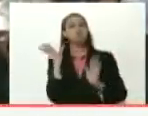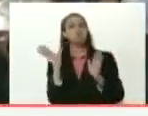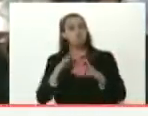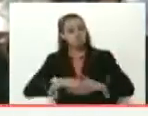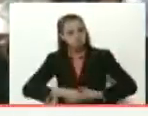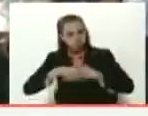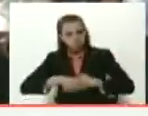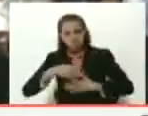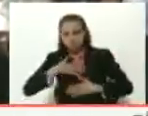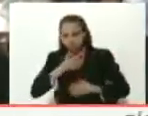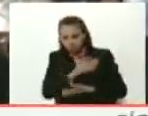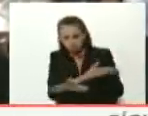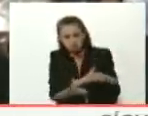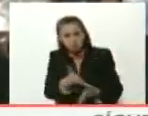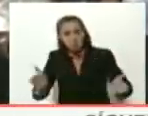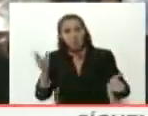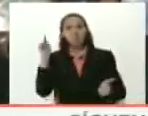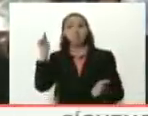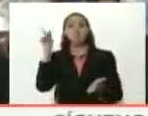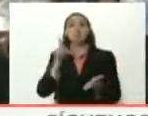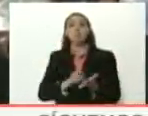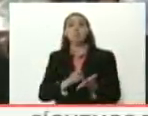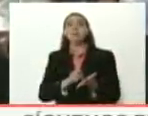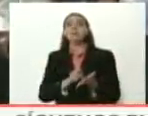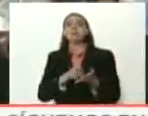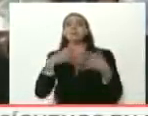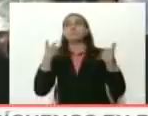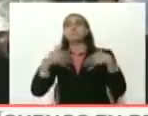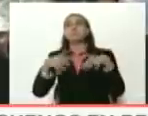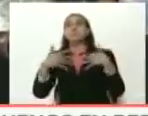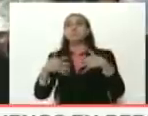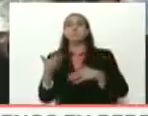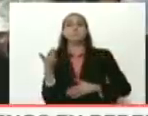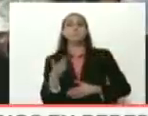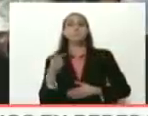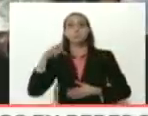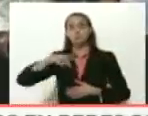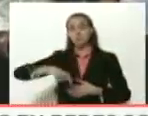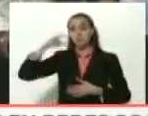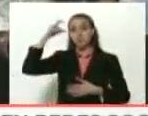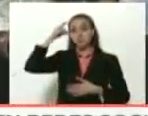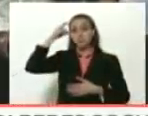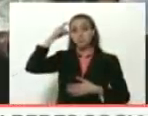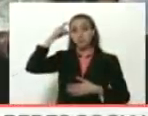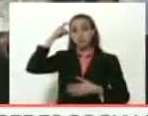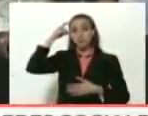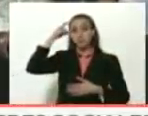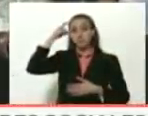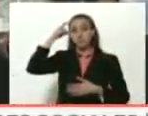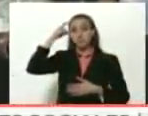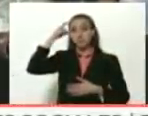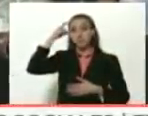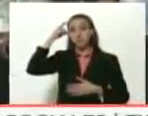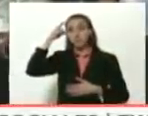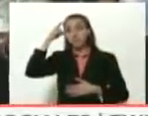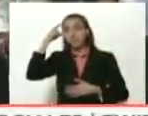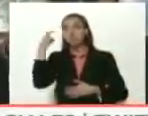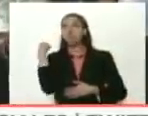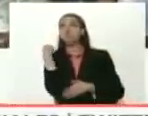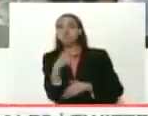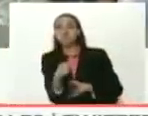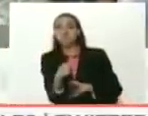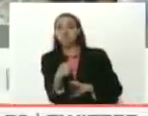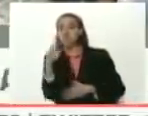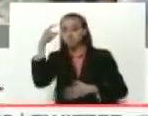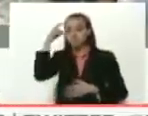acá en esta manifestación, en el día mezquino, un día mezquino, porque es un solo